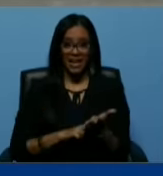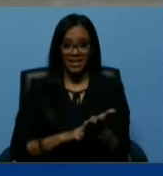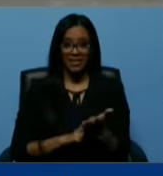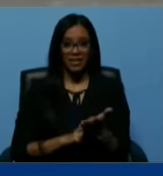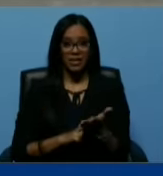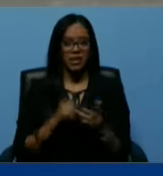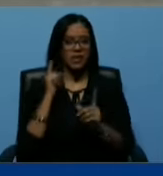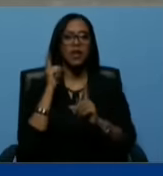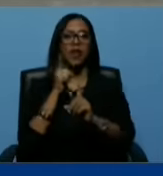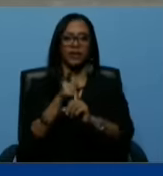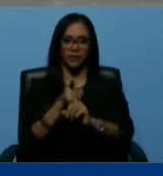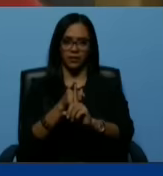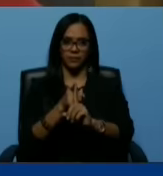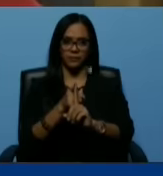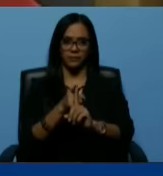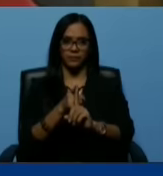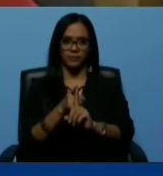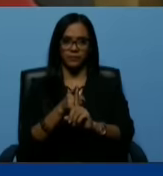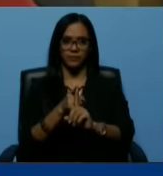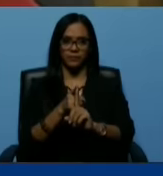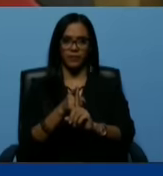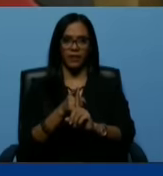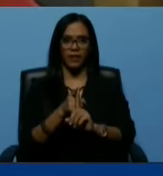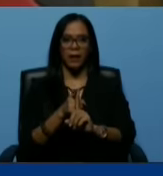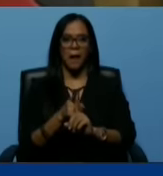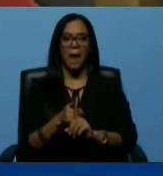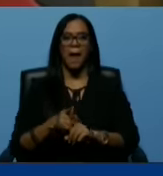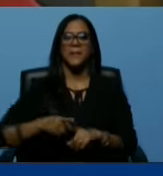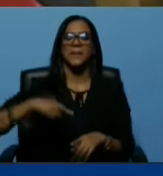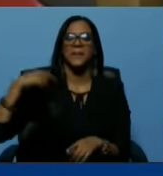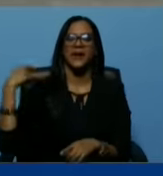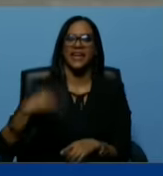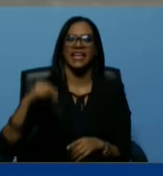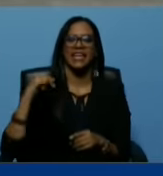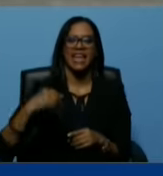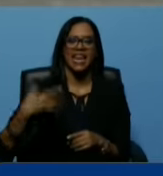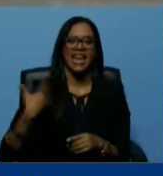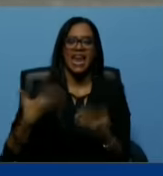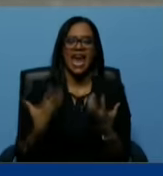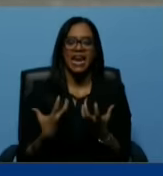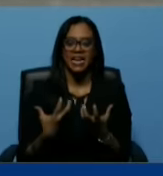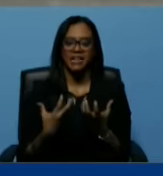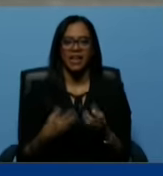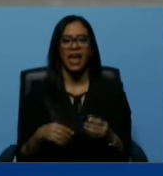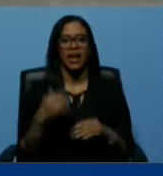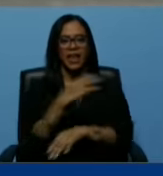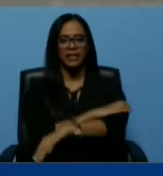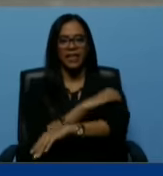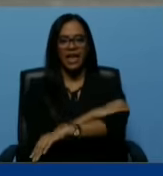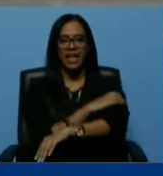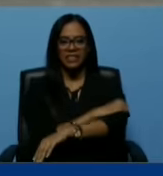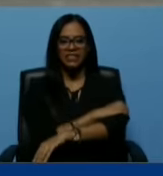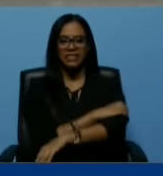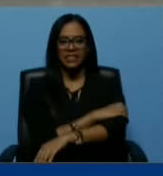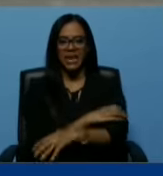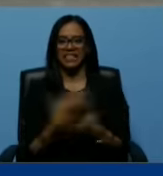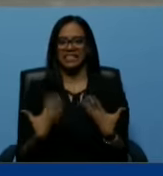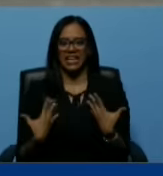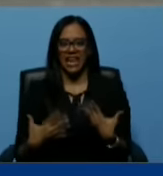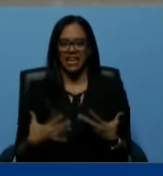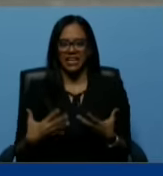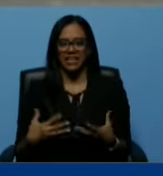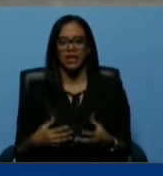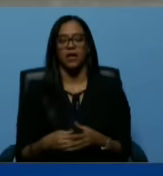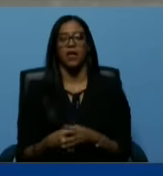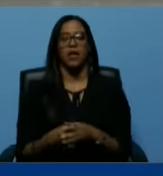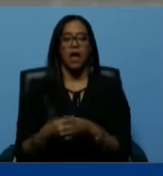verdadera y directa, para que le arda a la derecha internacional, para que le arda al